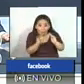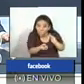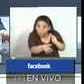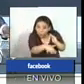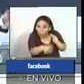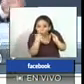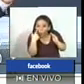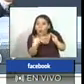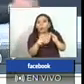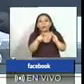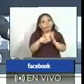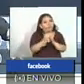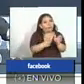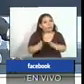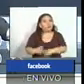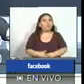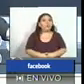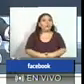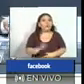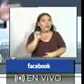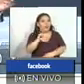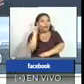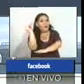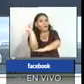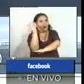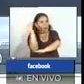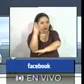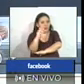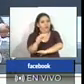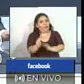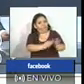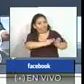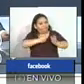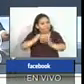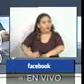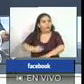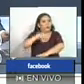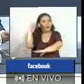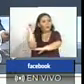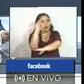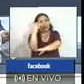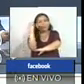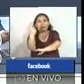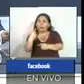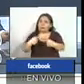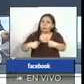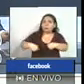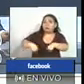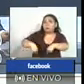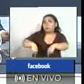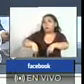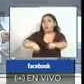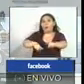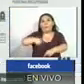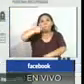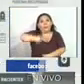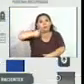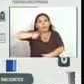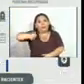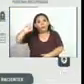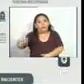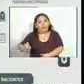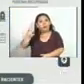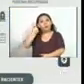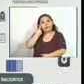alto riesgo. Y empezamos hablando de una emergencia y vamos a otra emergencia que se ha prolongado por meses. Hablamos de la pandemia de COVID-19.